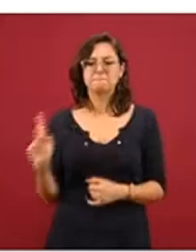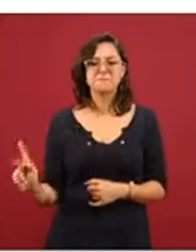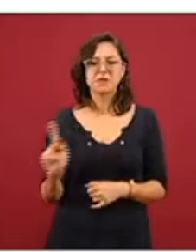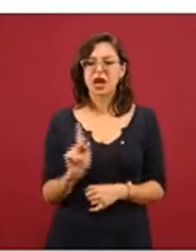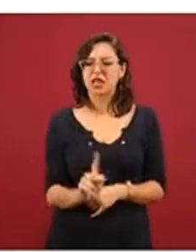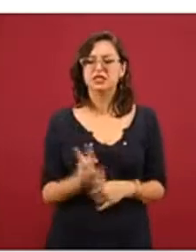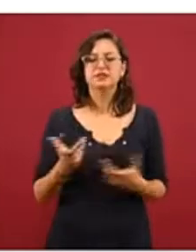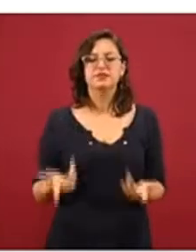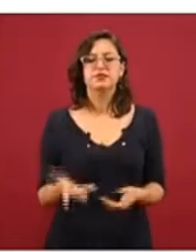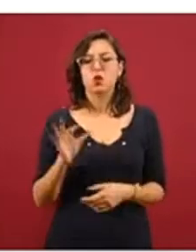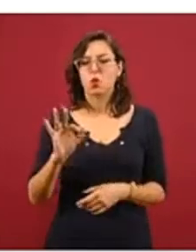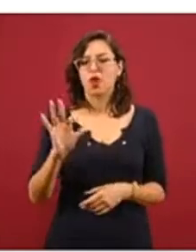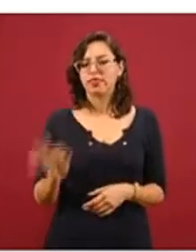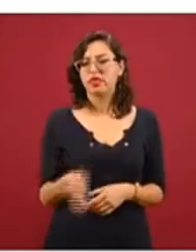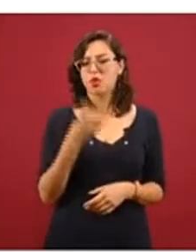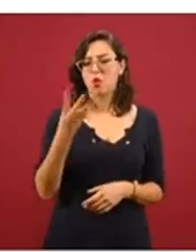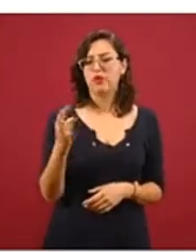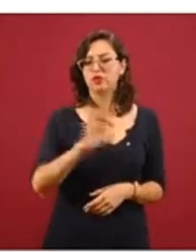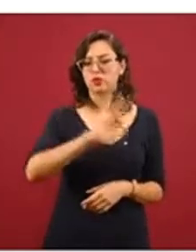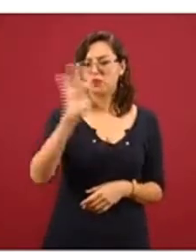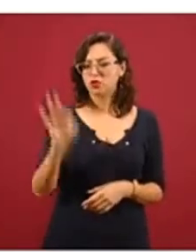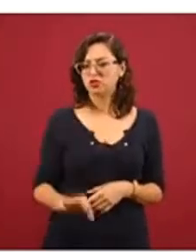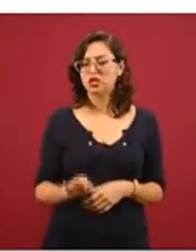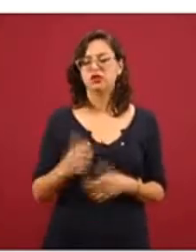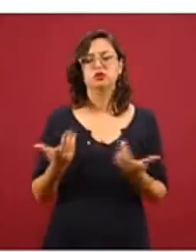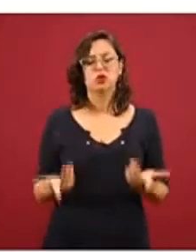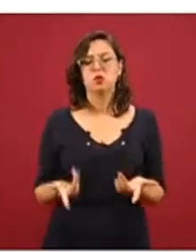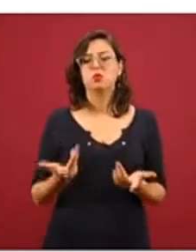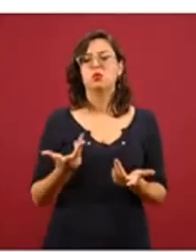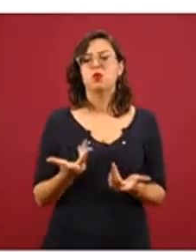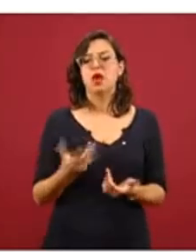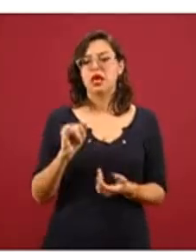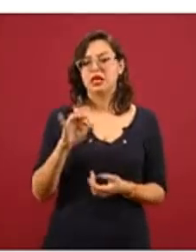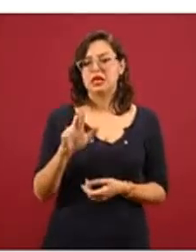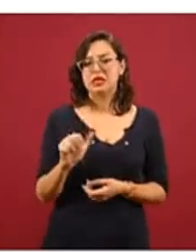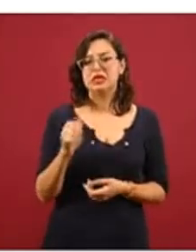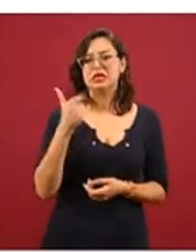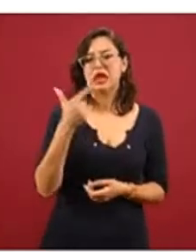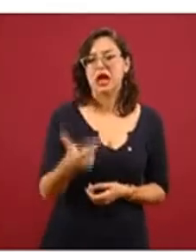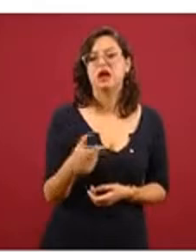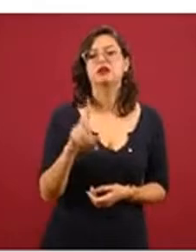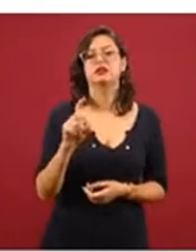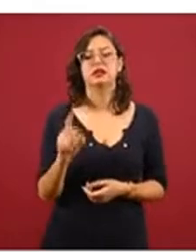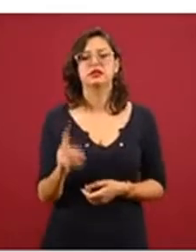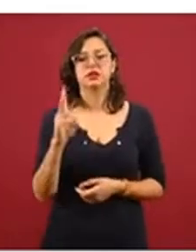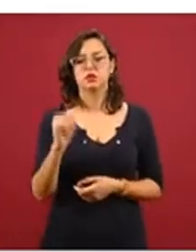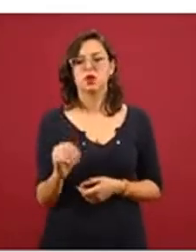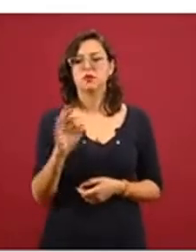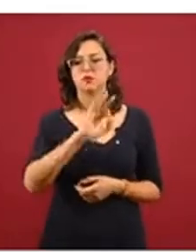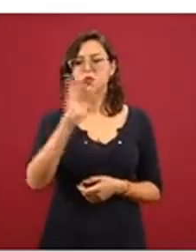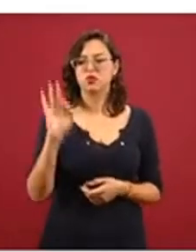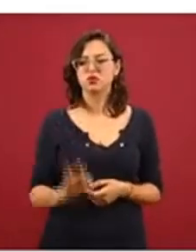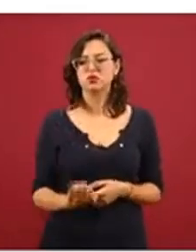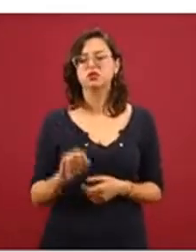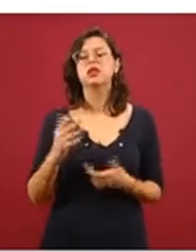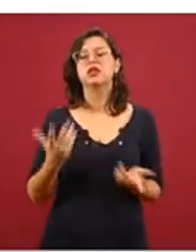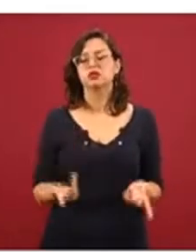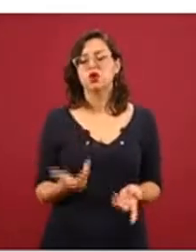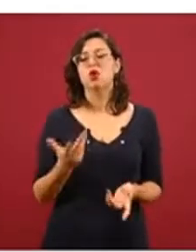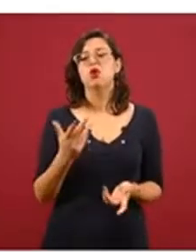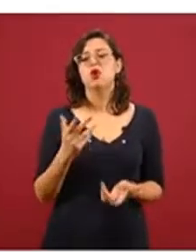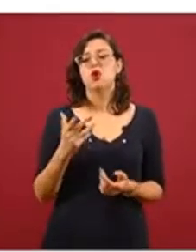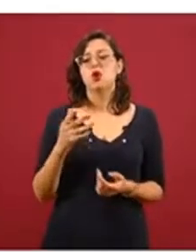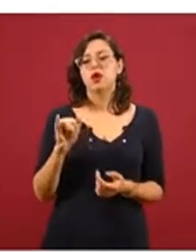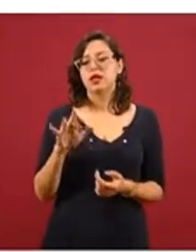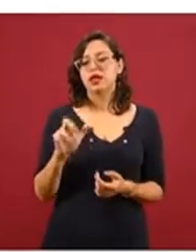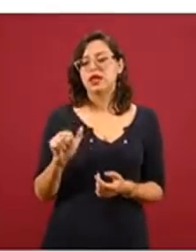de hoy, 44% la media nacional de camas IRA generales, y 39% la media nacional de